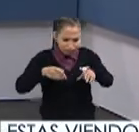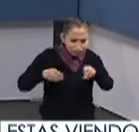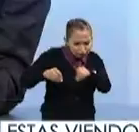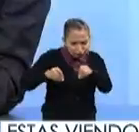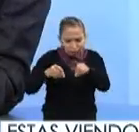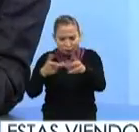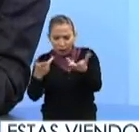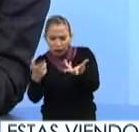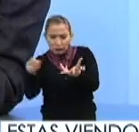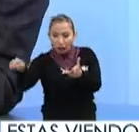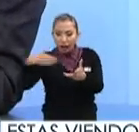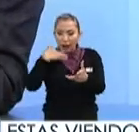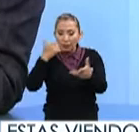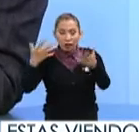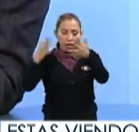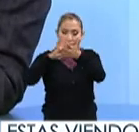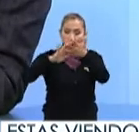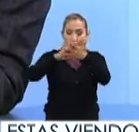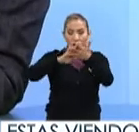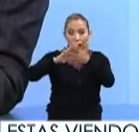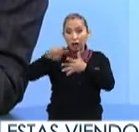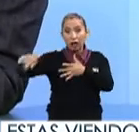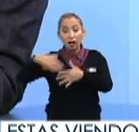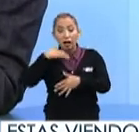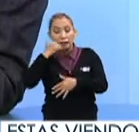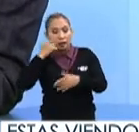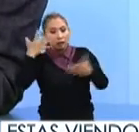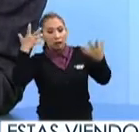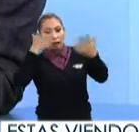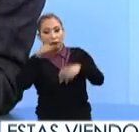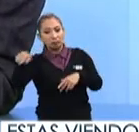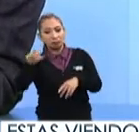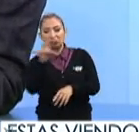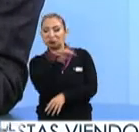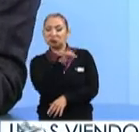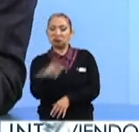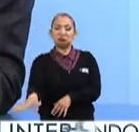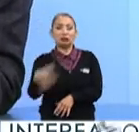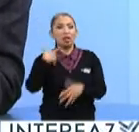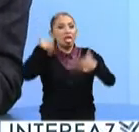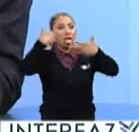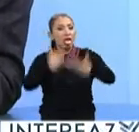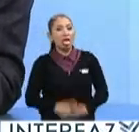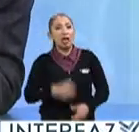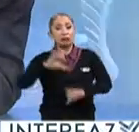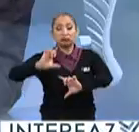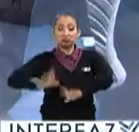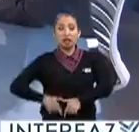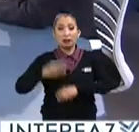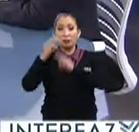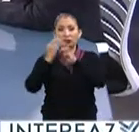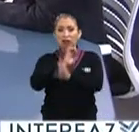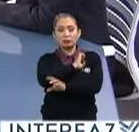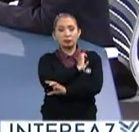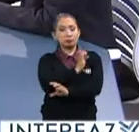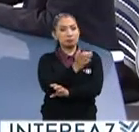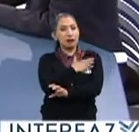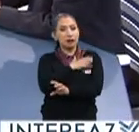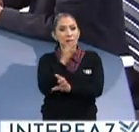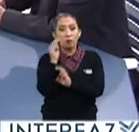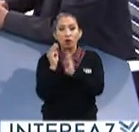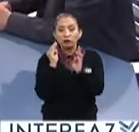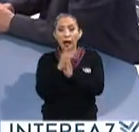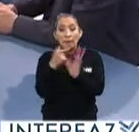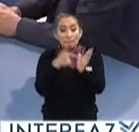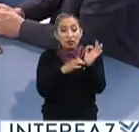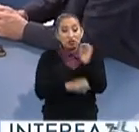hizo desdibujar a Alemania. La prensa alemana está desencajada. Lo hizo ver mal, lo hizo ver terrible al campeón del mundo. España no empezaba un mundial perdiendo